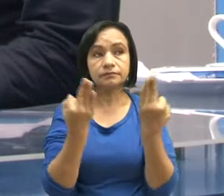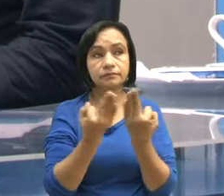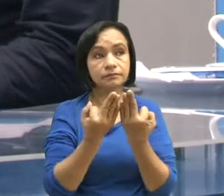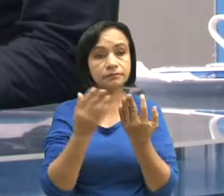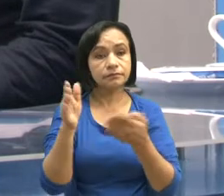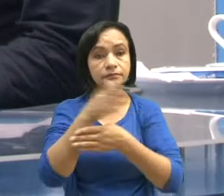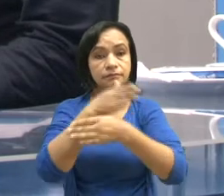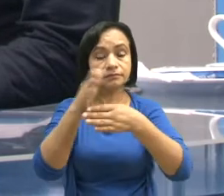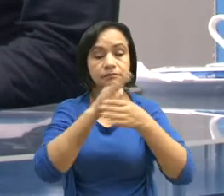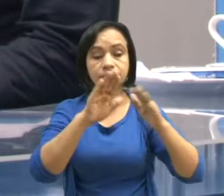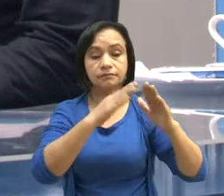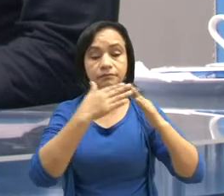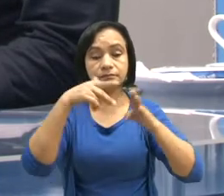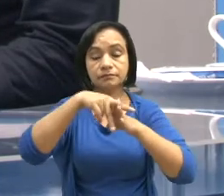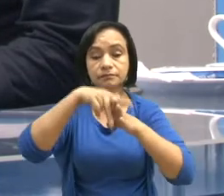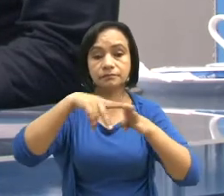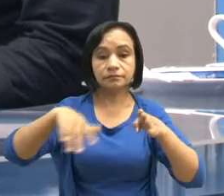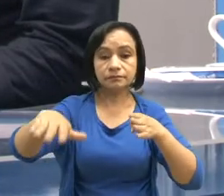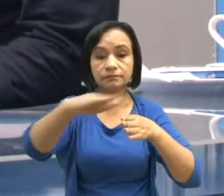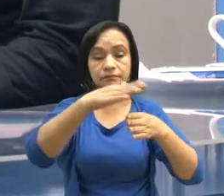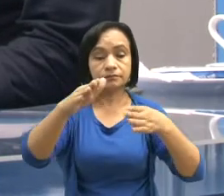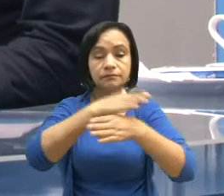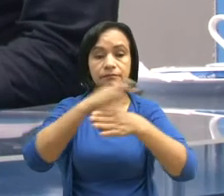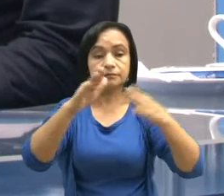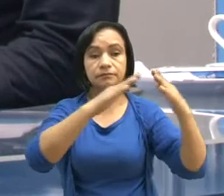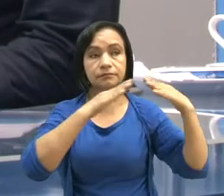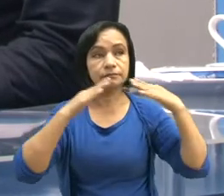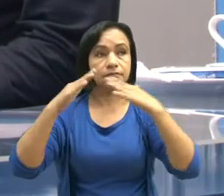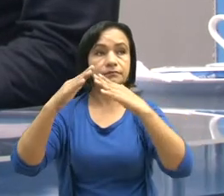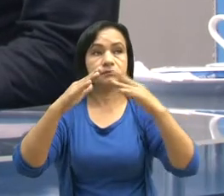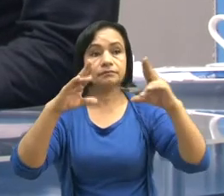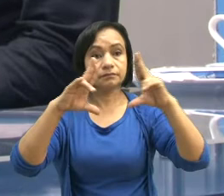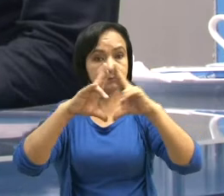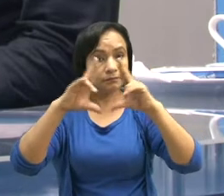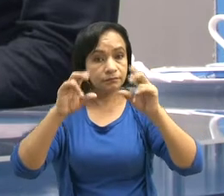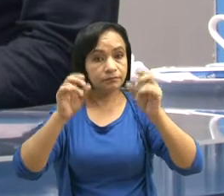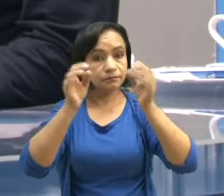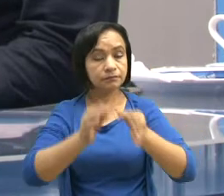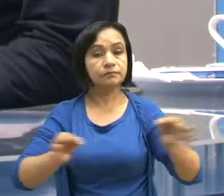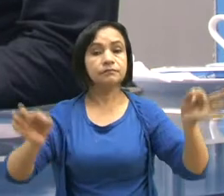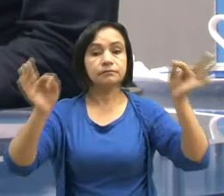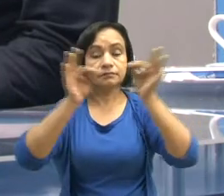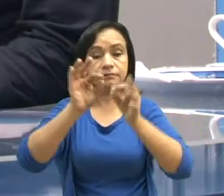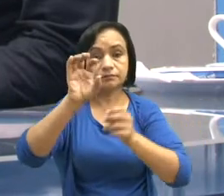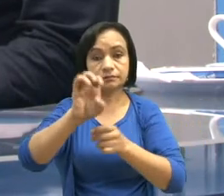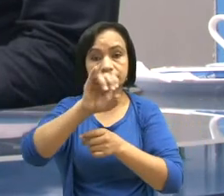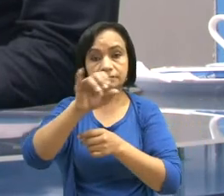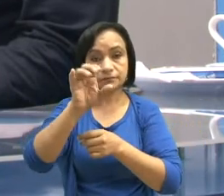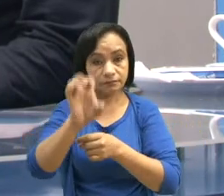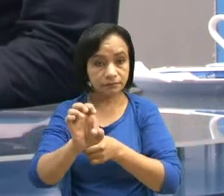distribuidas en los cascos urbanos de las diferentes ciudades del país. Ese es un eje fundamental para nosotros y que también